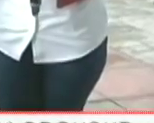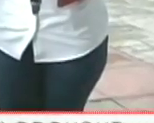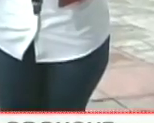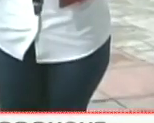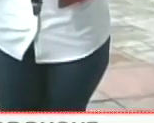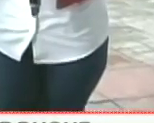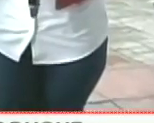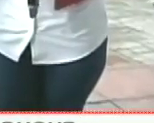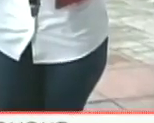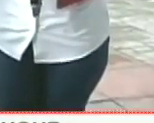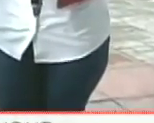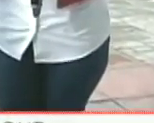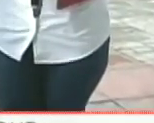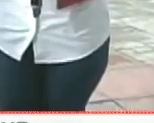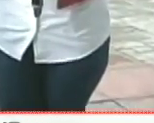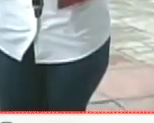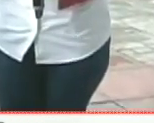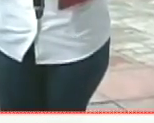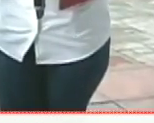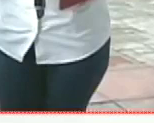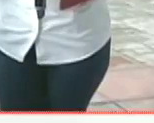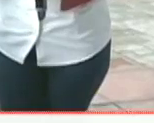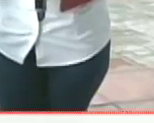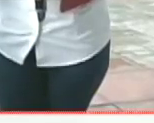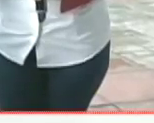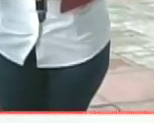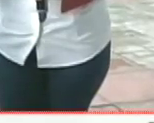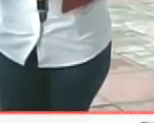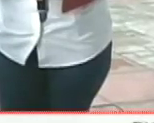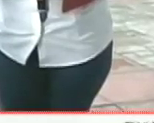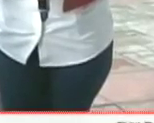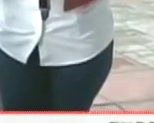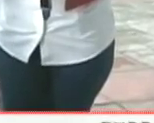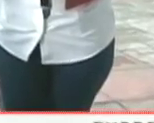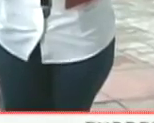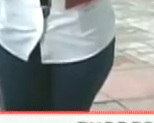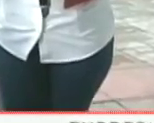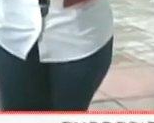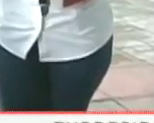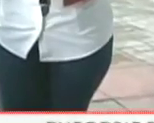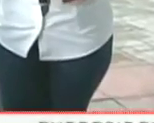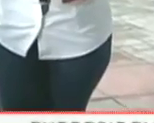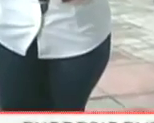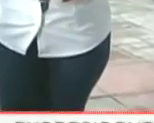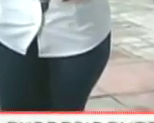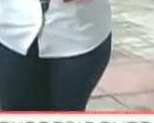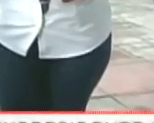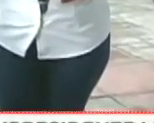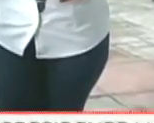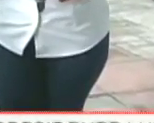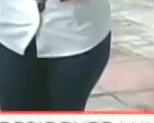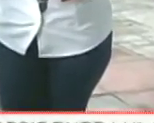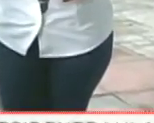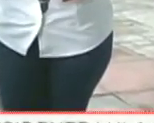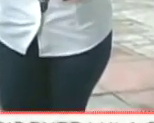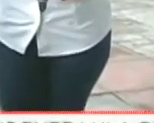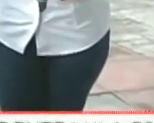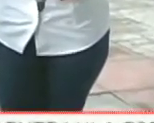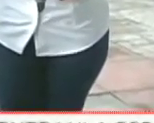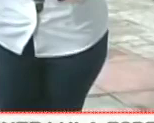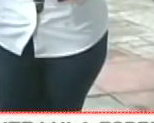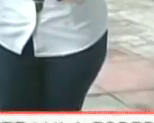Bolivariana y recibir el financiamiento correspondiente, uno por uno los proyectos, financiamiento para su